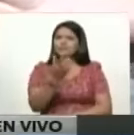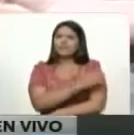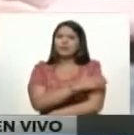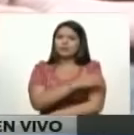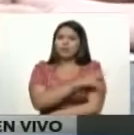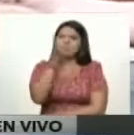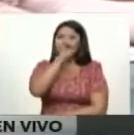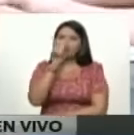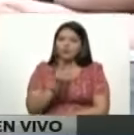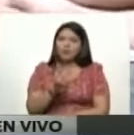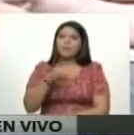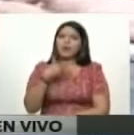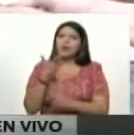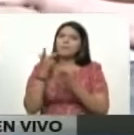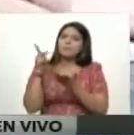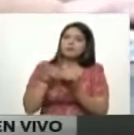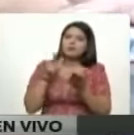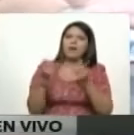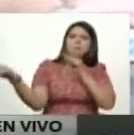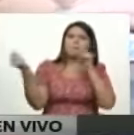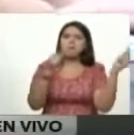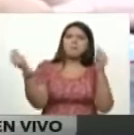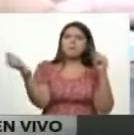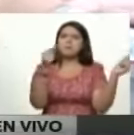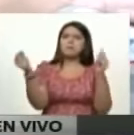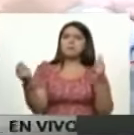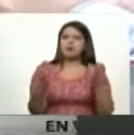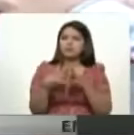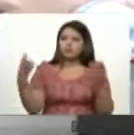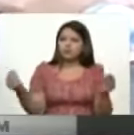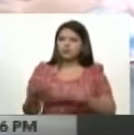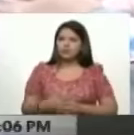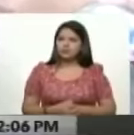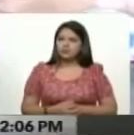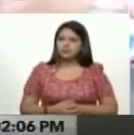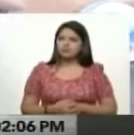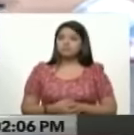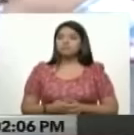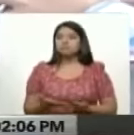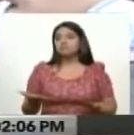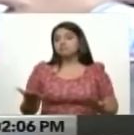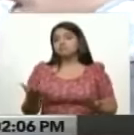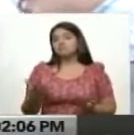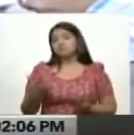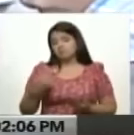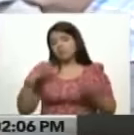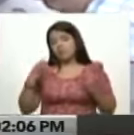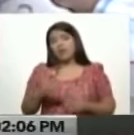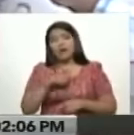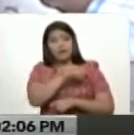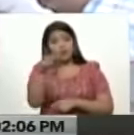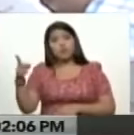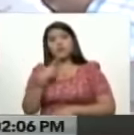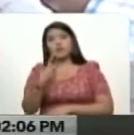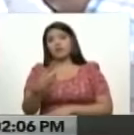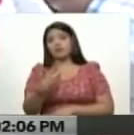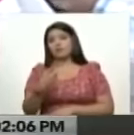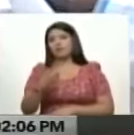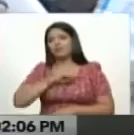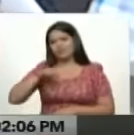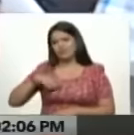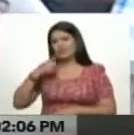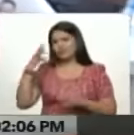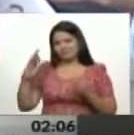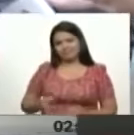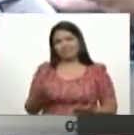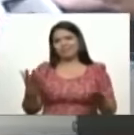legislativo para un espacio de confrontación y crear Bueno, no tengo dudas, ellos lo han manifestado, no tenemos dudas, cuando digo no